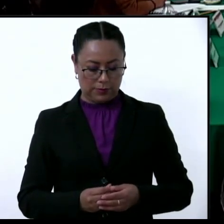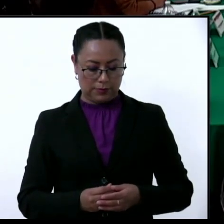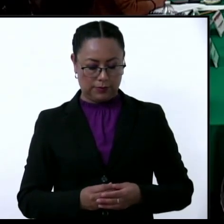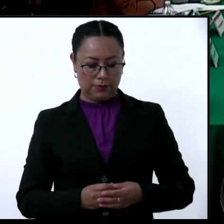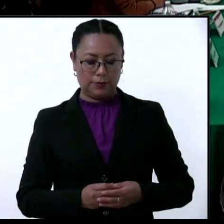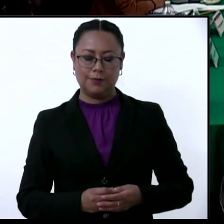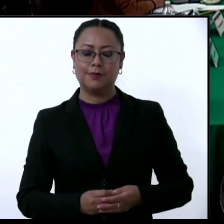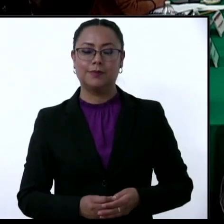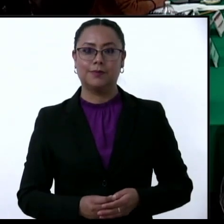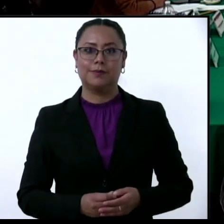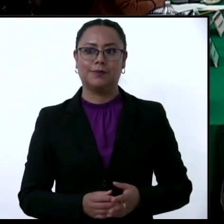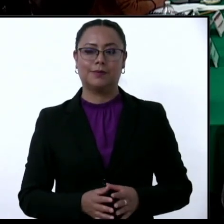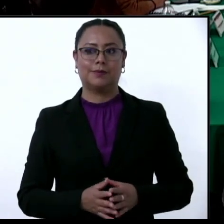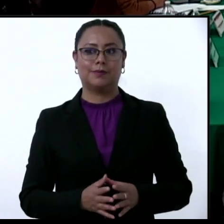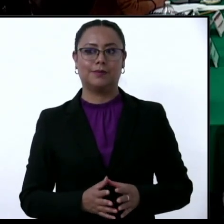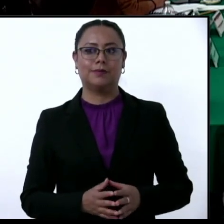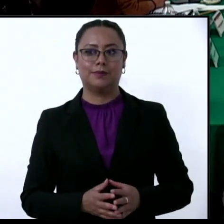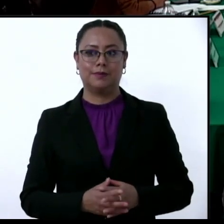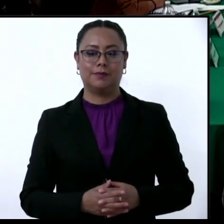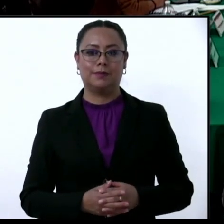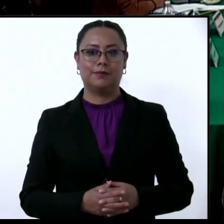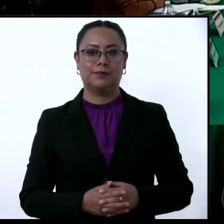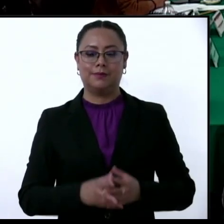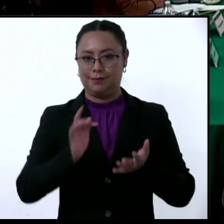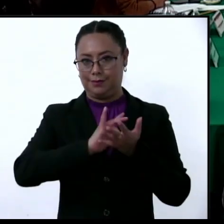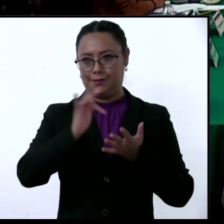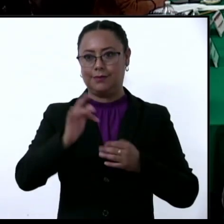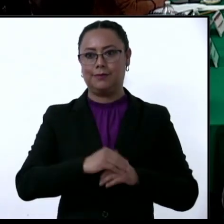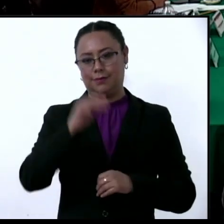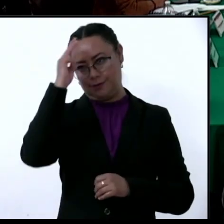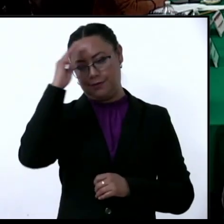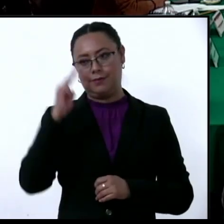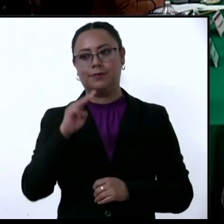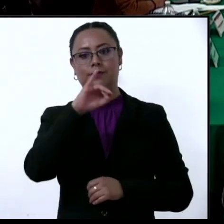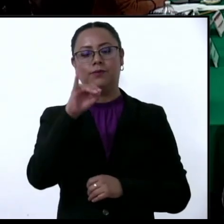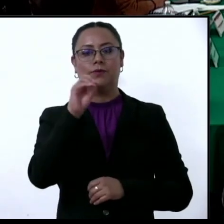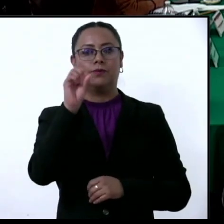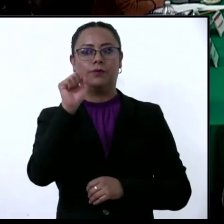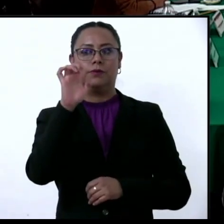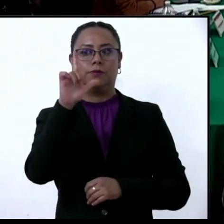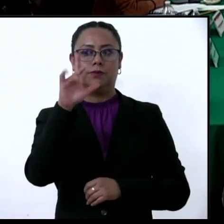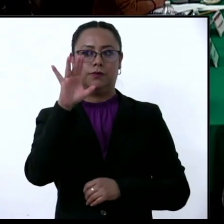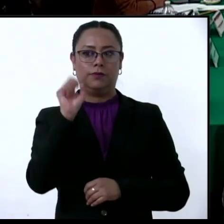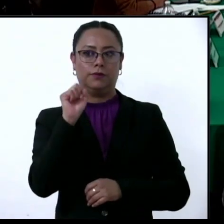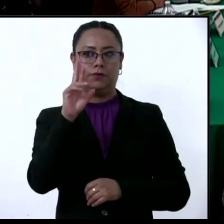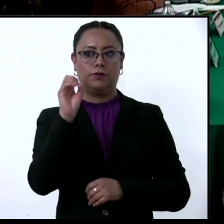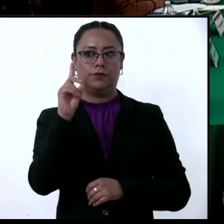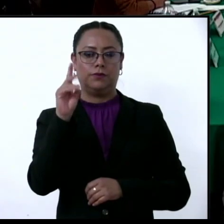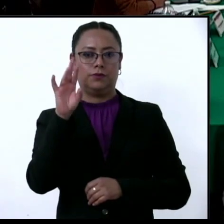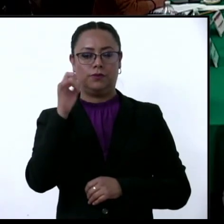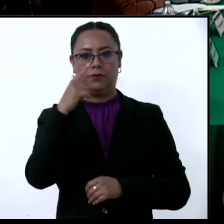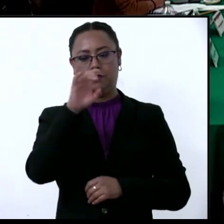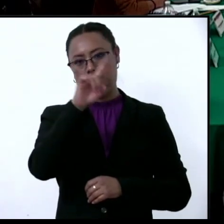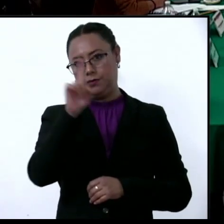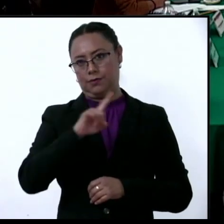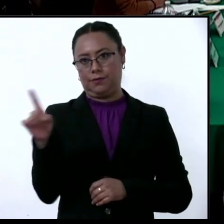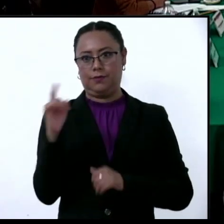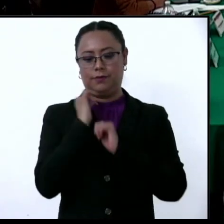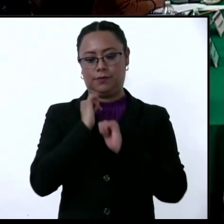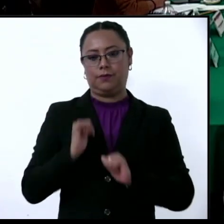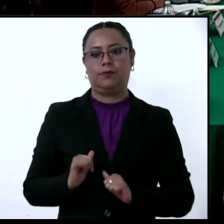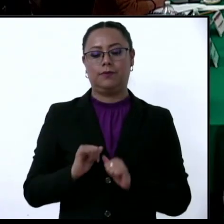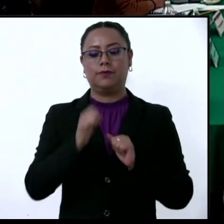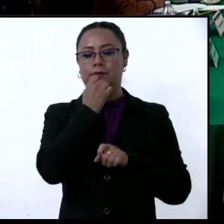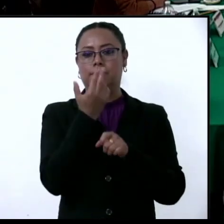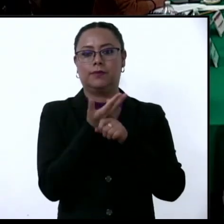Gracias. Maestro José Luis Rodríguez Díaz de León, Secretario de Trabajo y Fomento al Empleo del Gobierno de la Ciudad